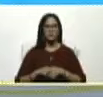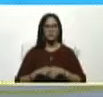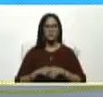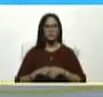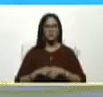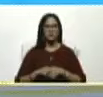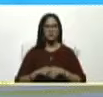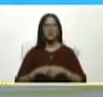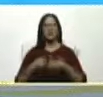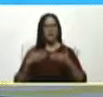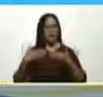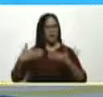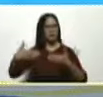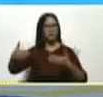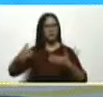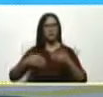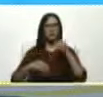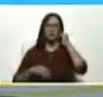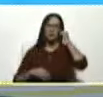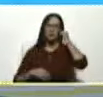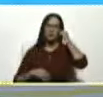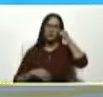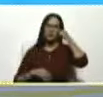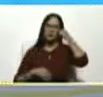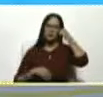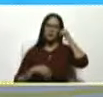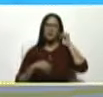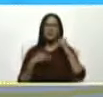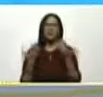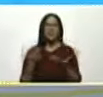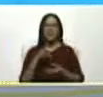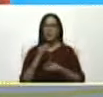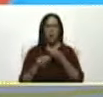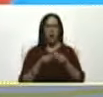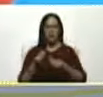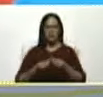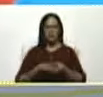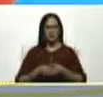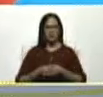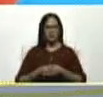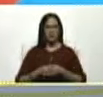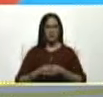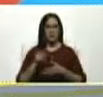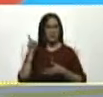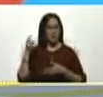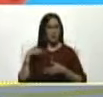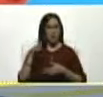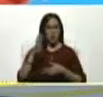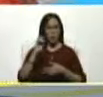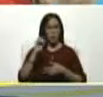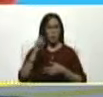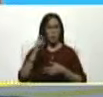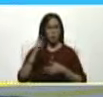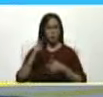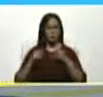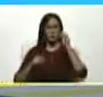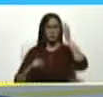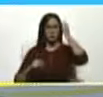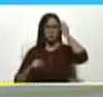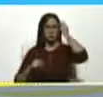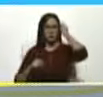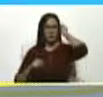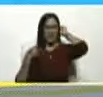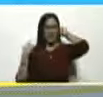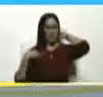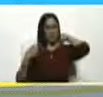Y así, ¿qué no hacen? Ellos tienen los bots. Ellos tienen el